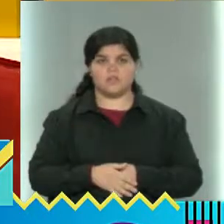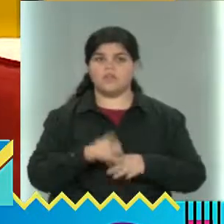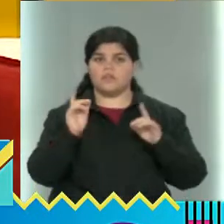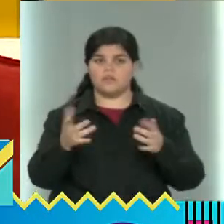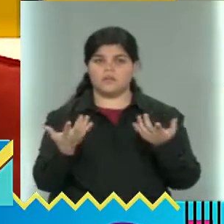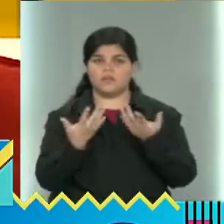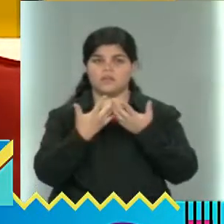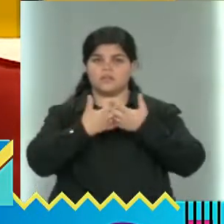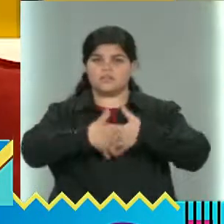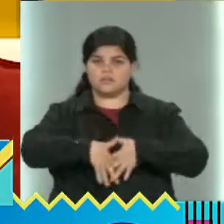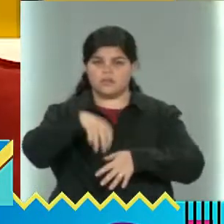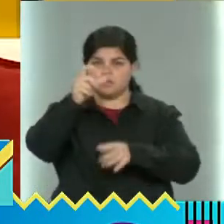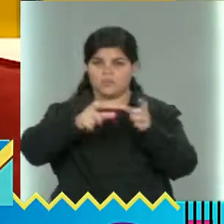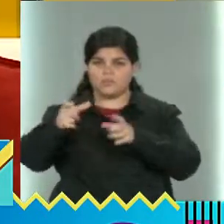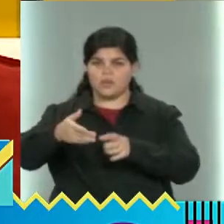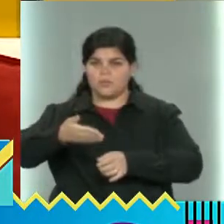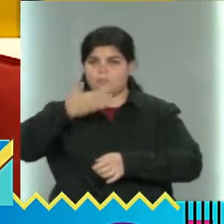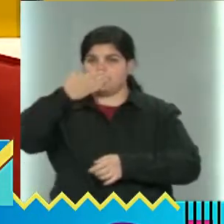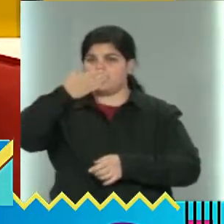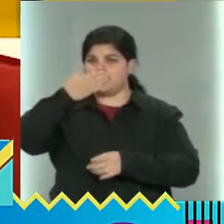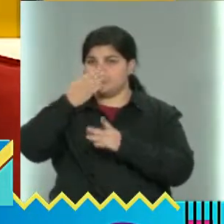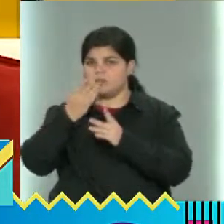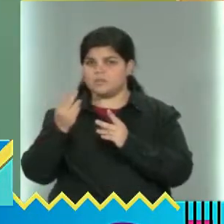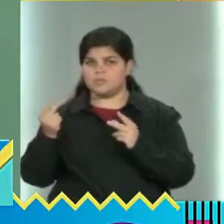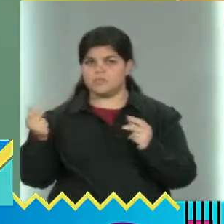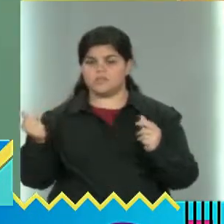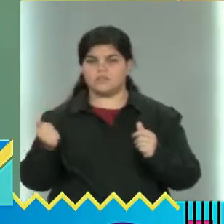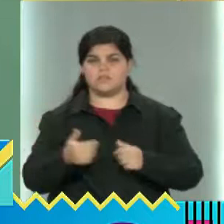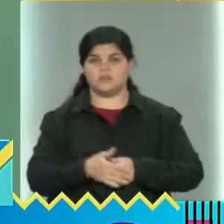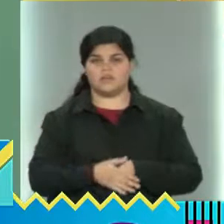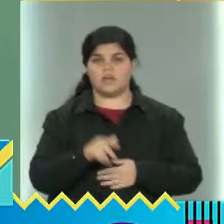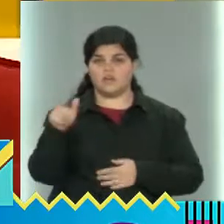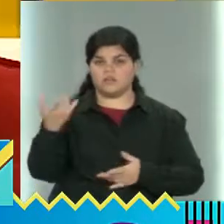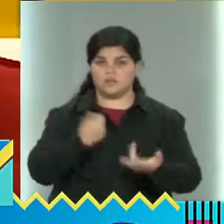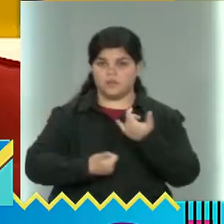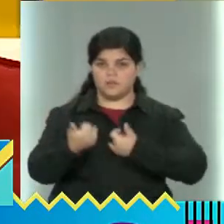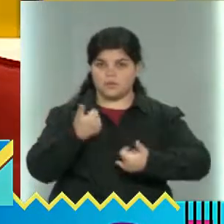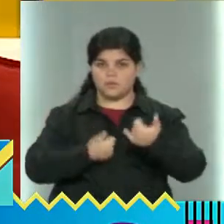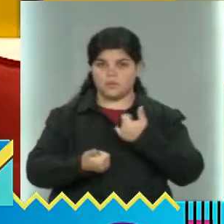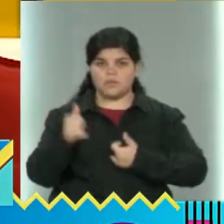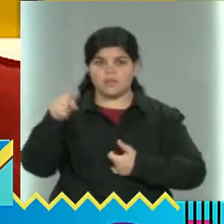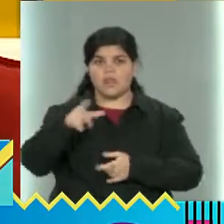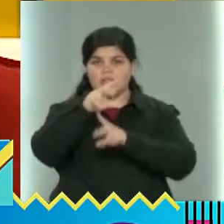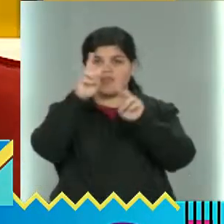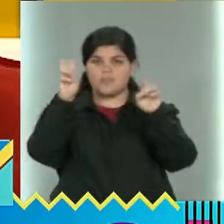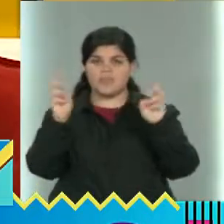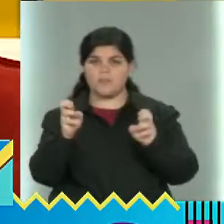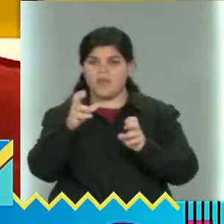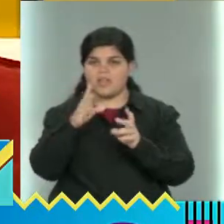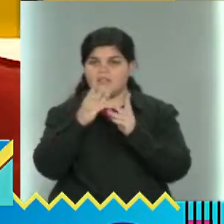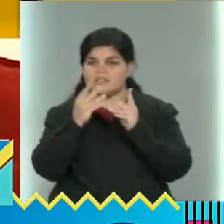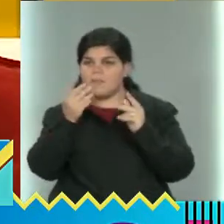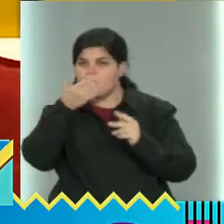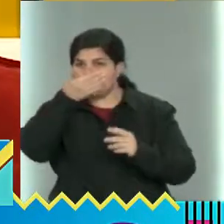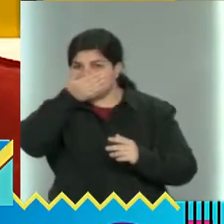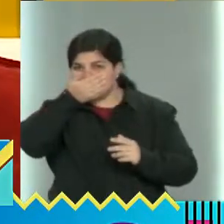tema de desaparecidos, y ese es el contexto que dice Gabriel, el tema desaparecido todavía nos está dando vueltas,